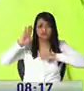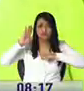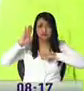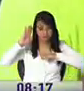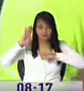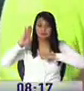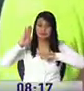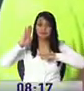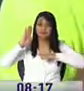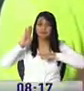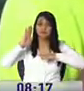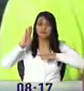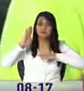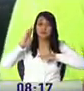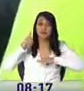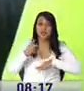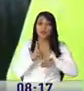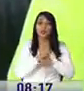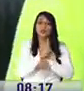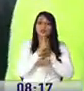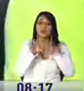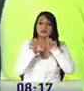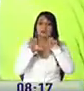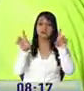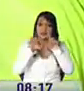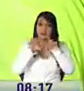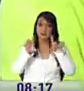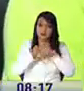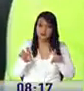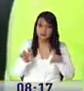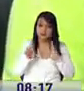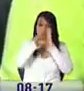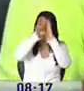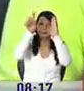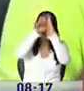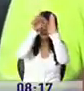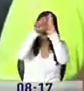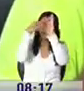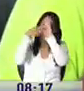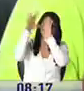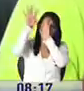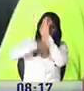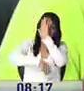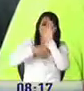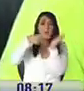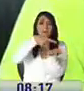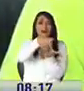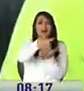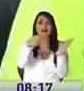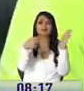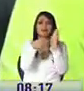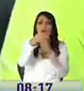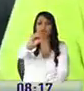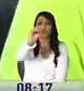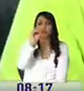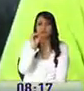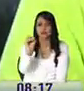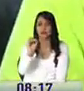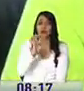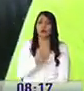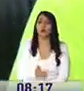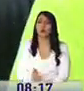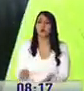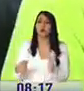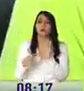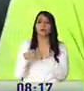si utilizó estas empresas offshore para evadir o eludir impuestos